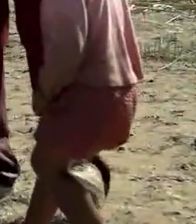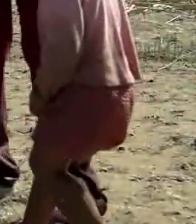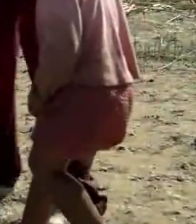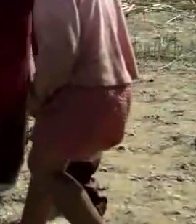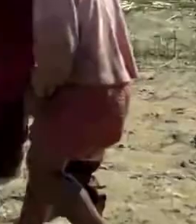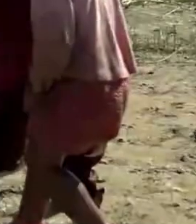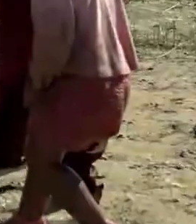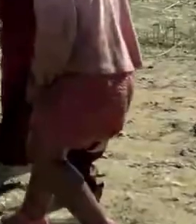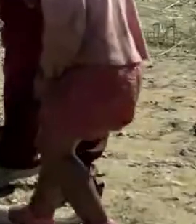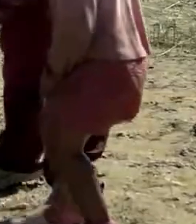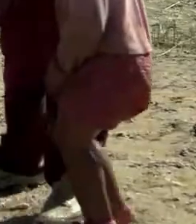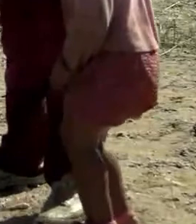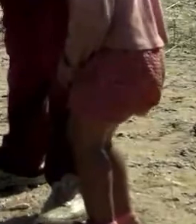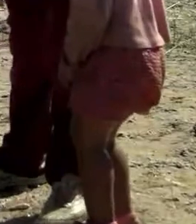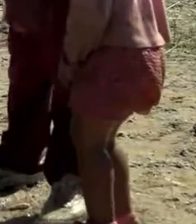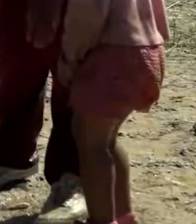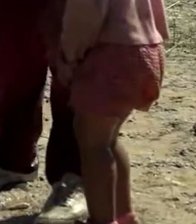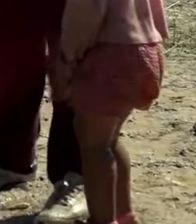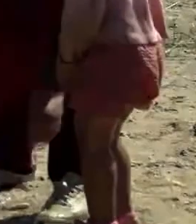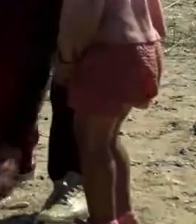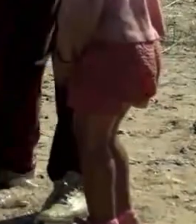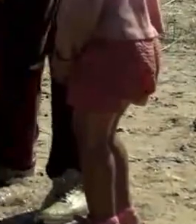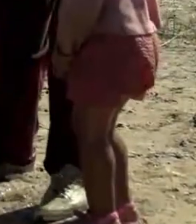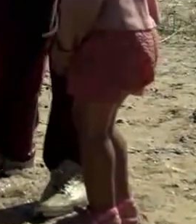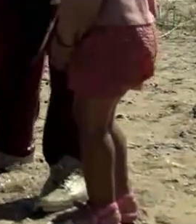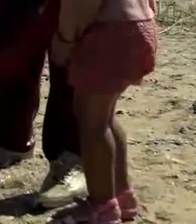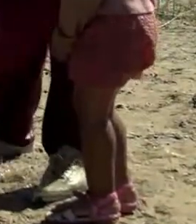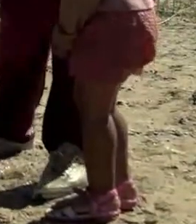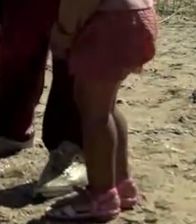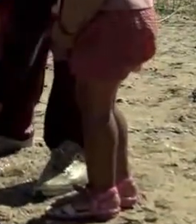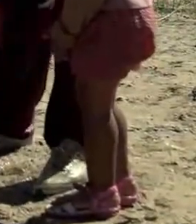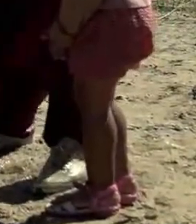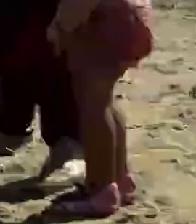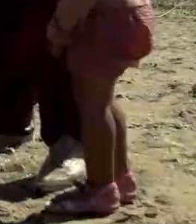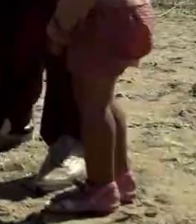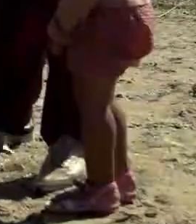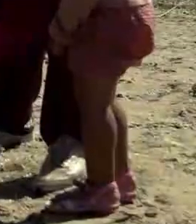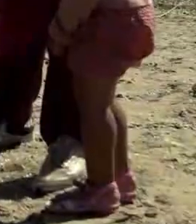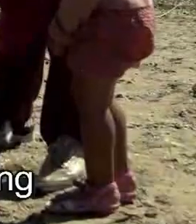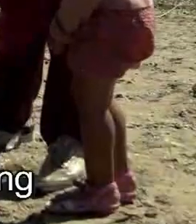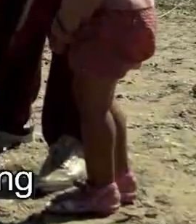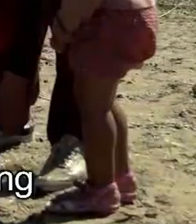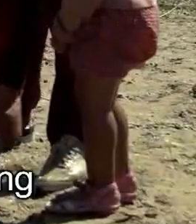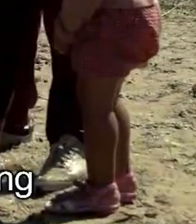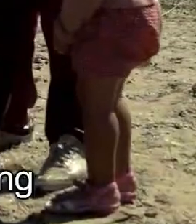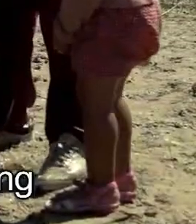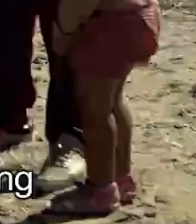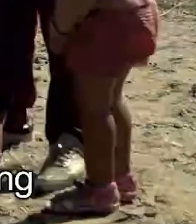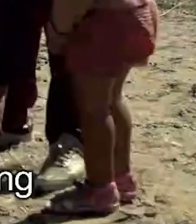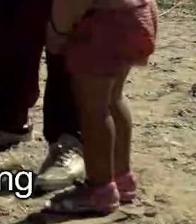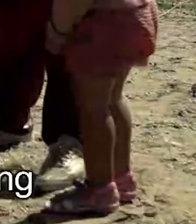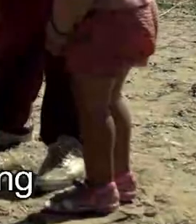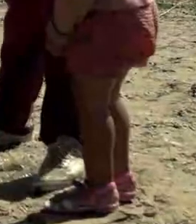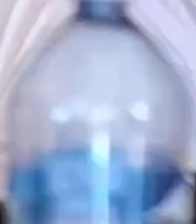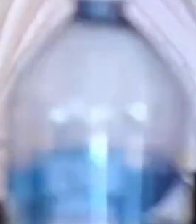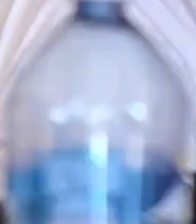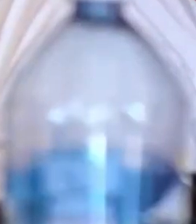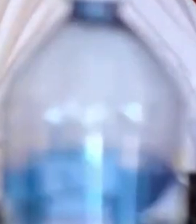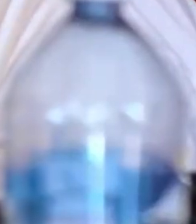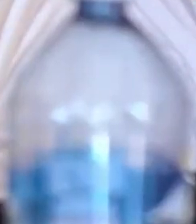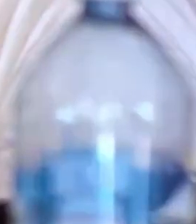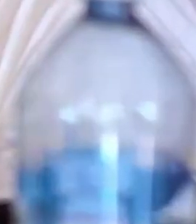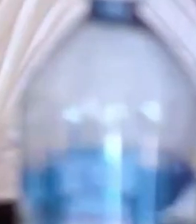de mi sala, frente a mí, a la foto de mi hijo, que está ahí viéndome fijamente, como si quisiera decirme algo,